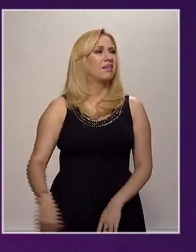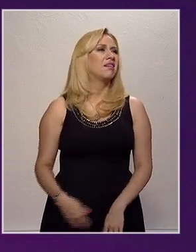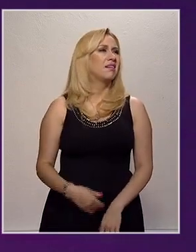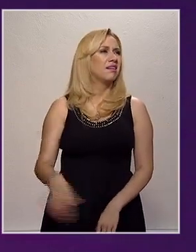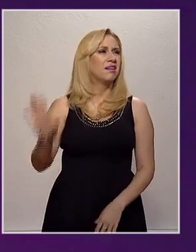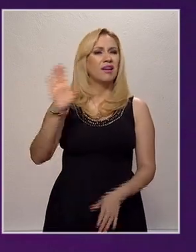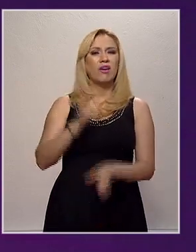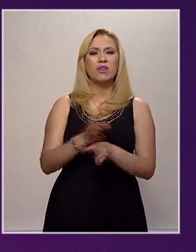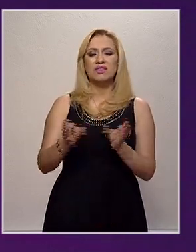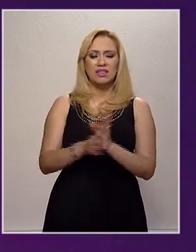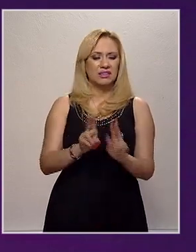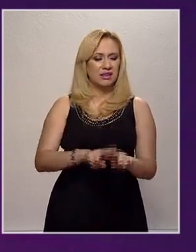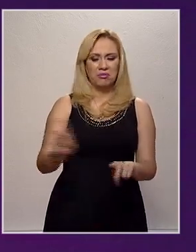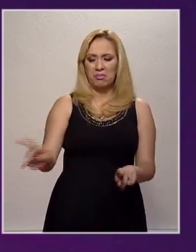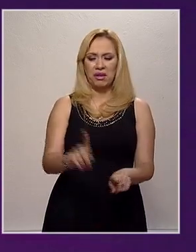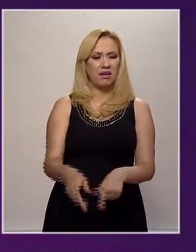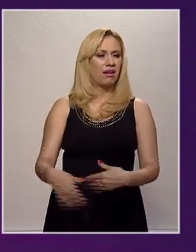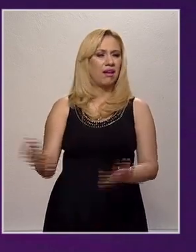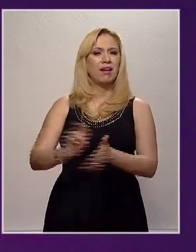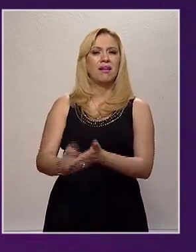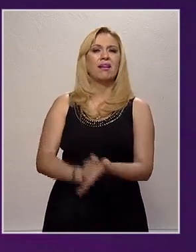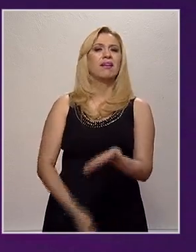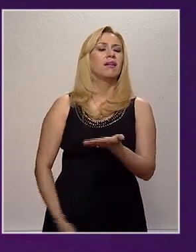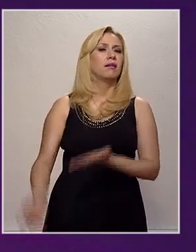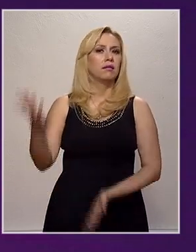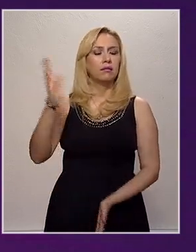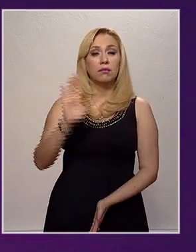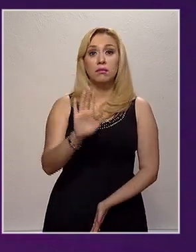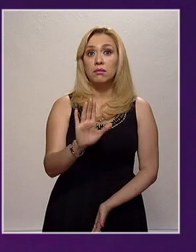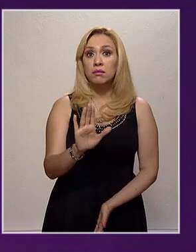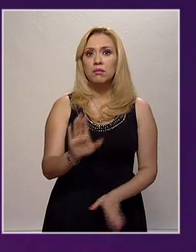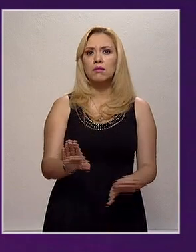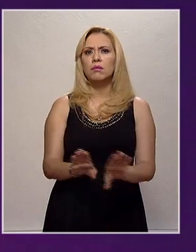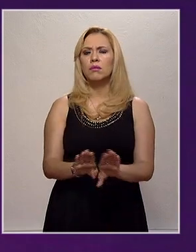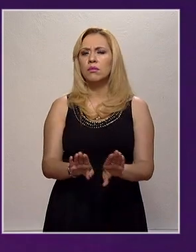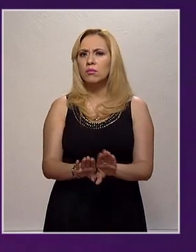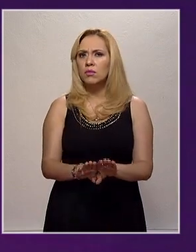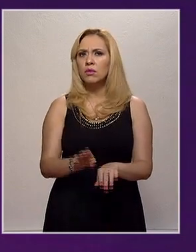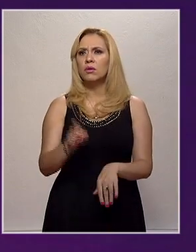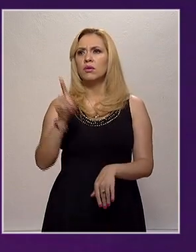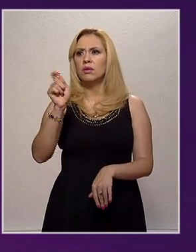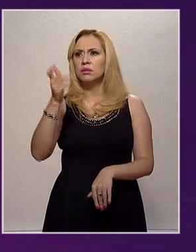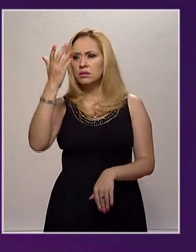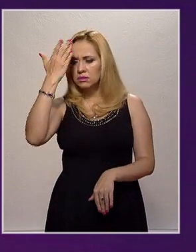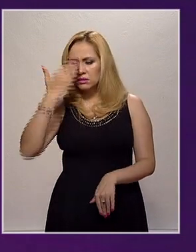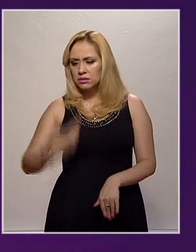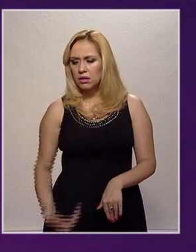percepción psicológica, sino que también está fundamentado en cómo se construye la identidad médica durante la formación de los